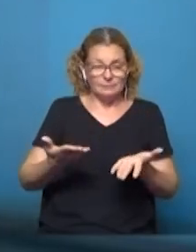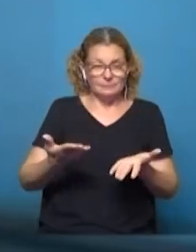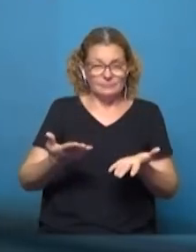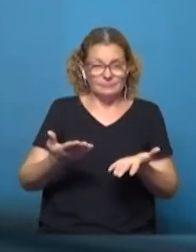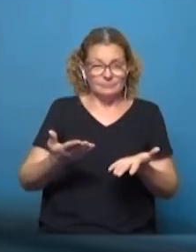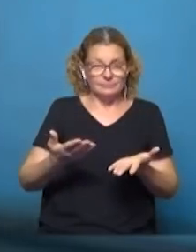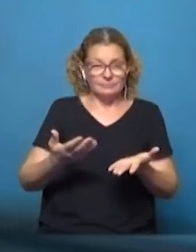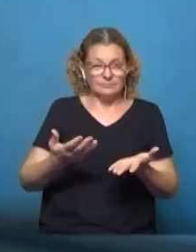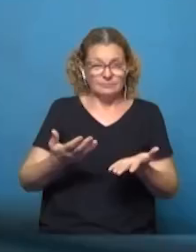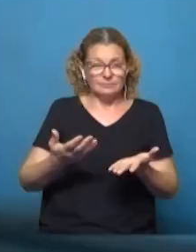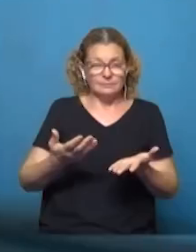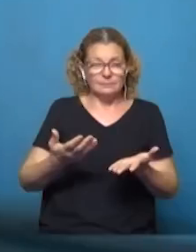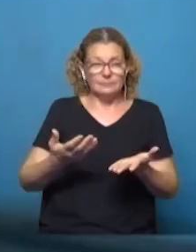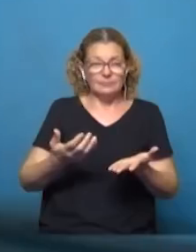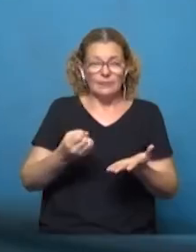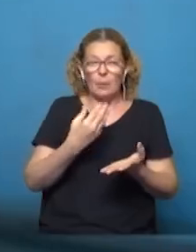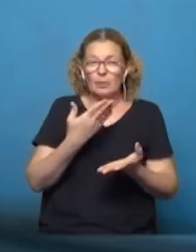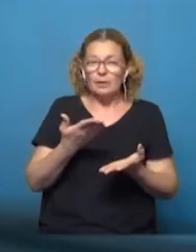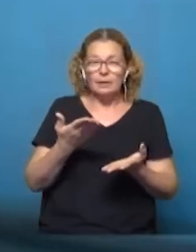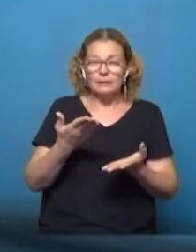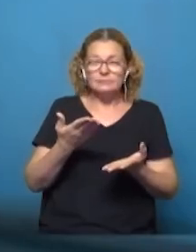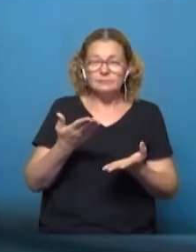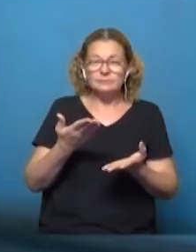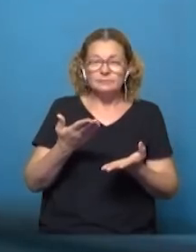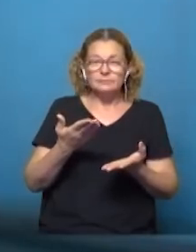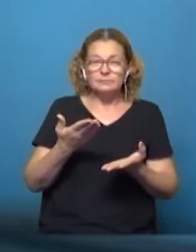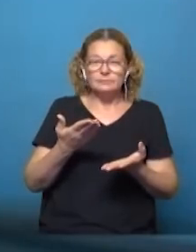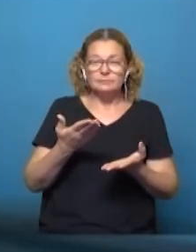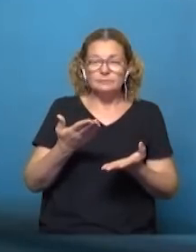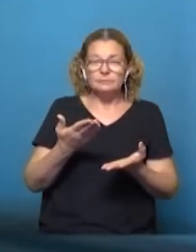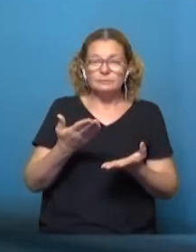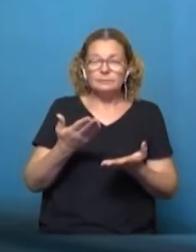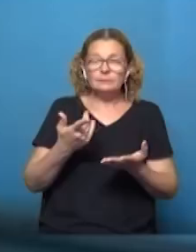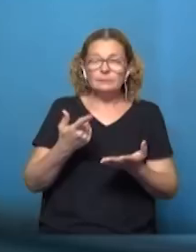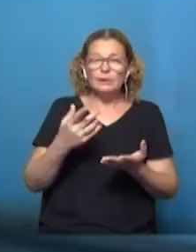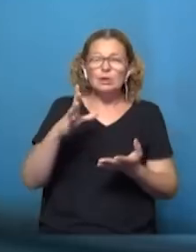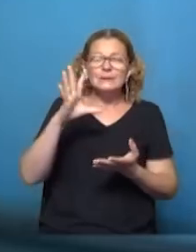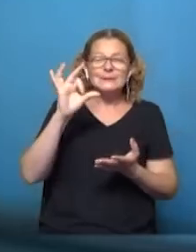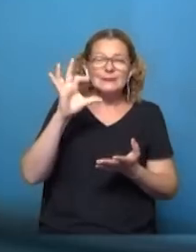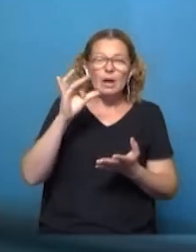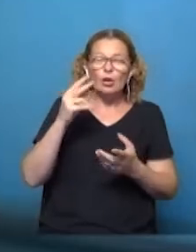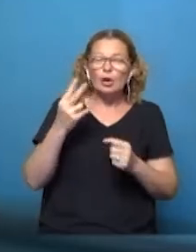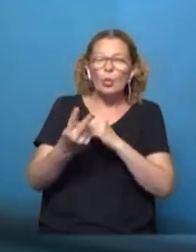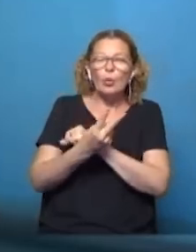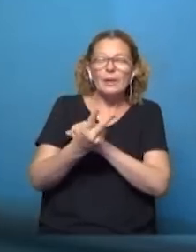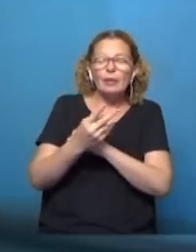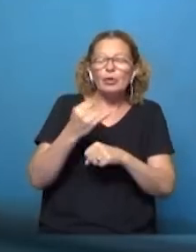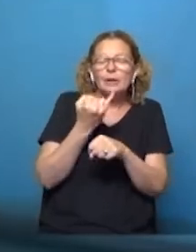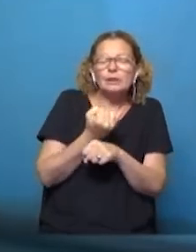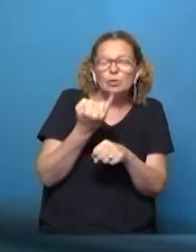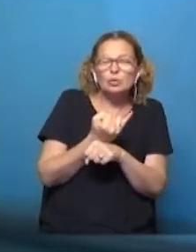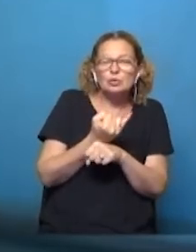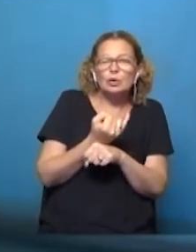Por qué los están aguerridos senadores en defensa de las instituciones